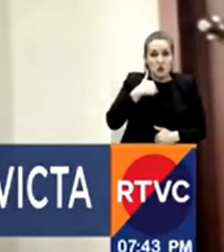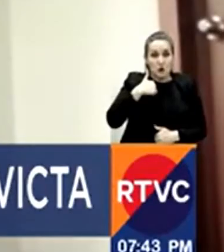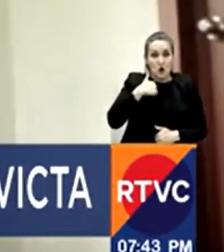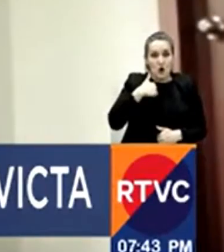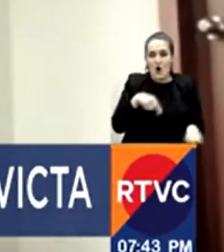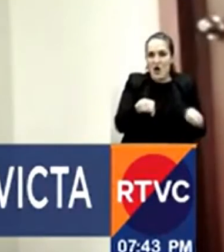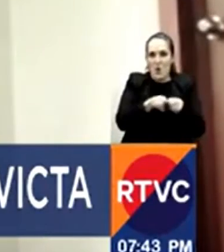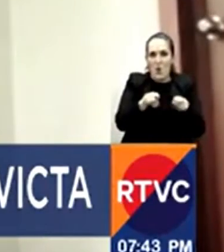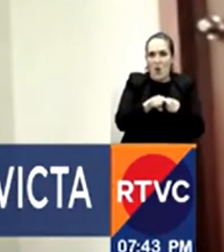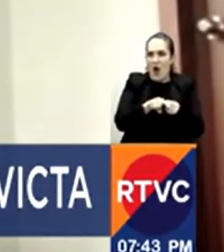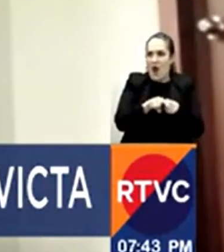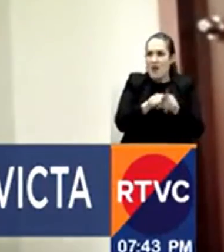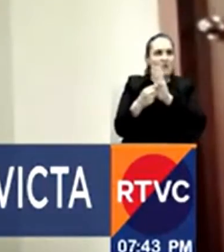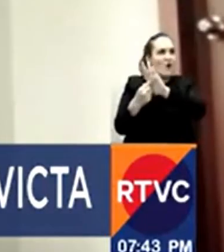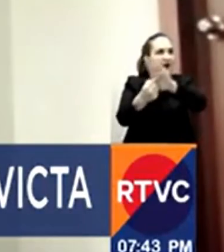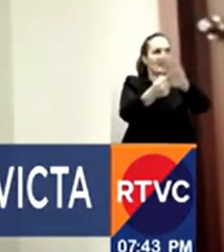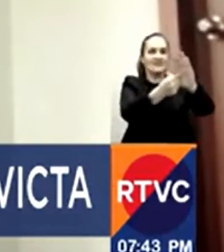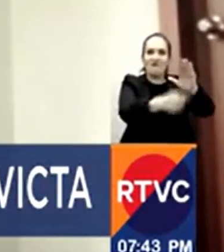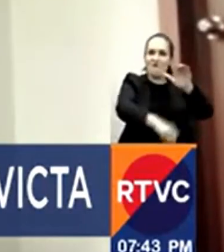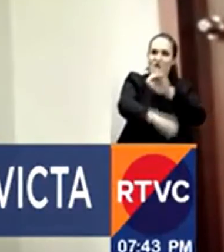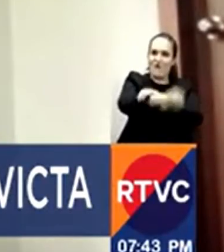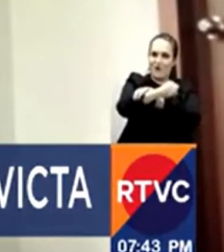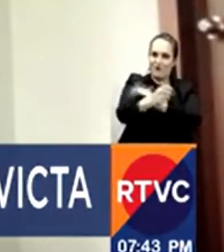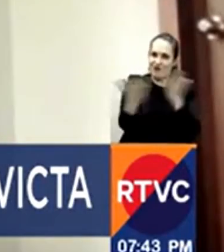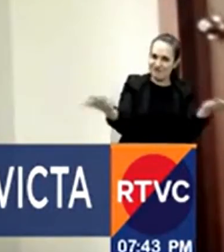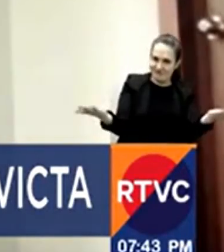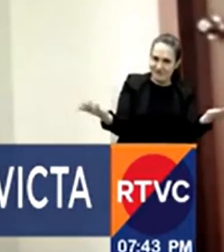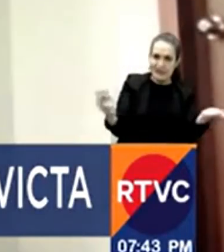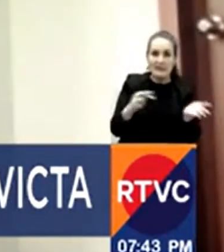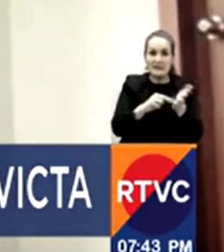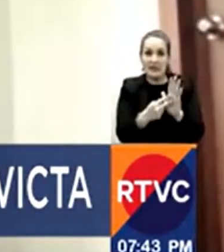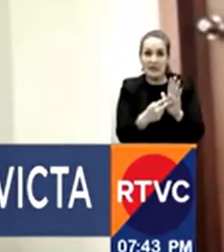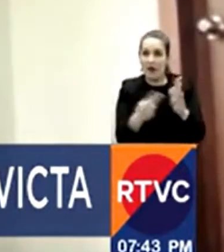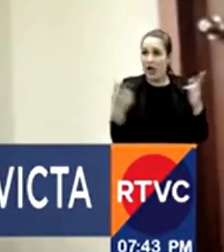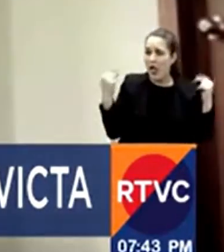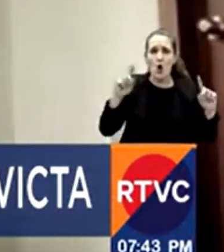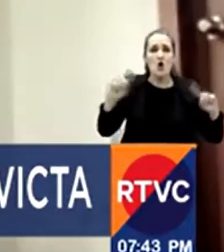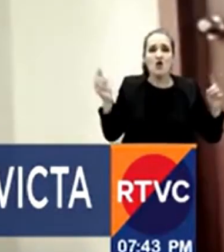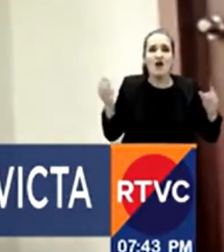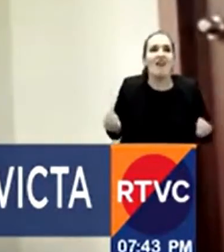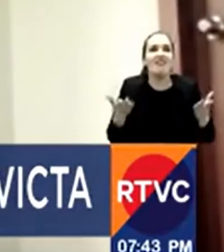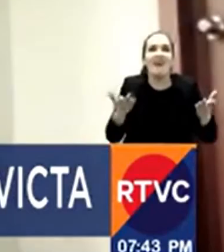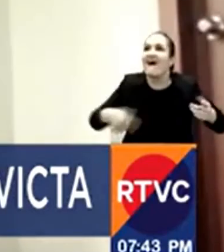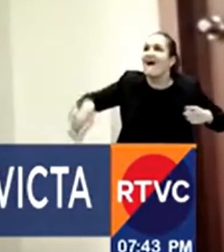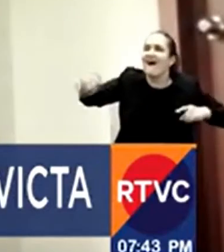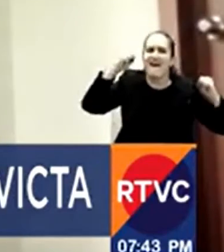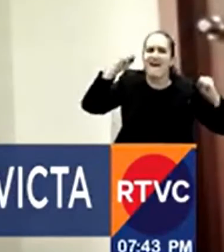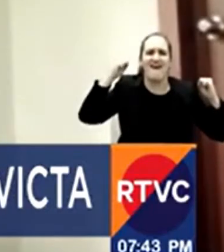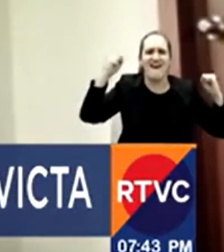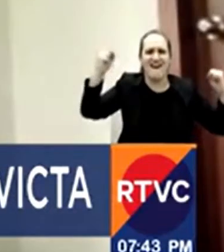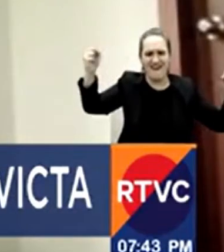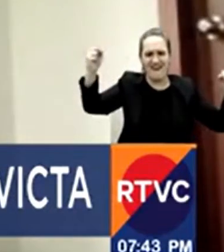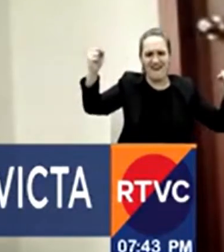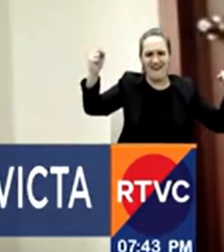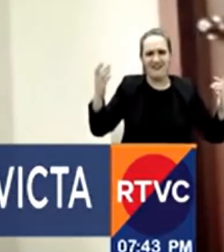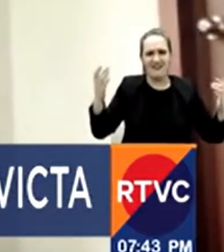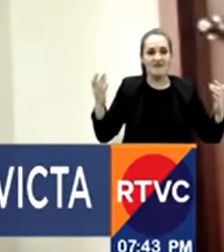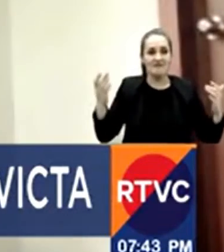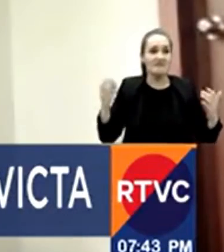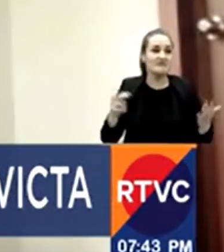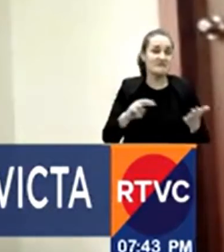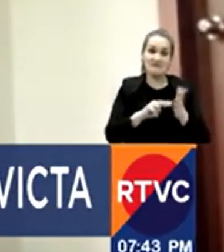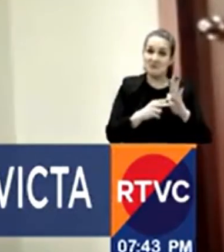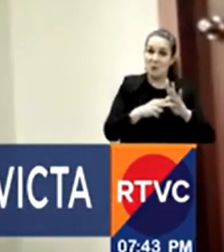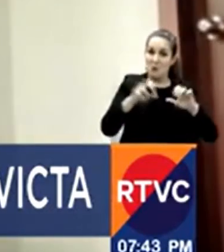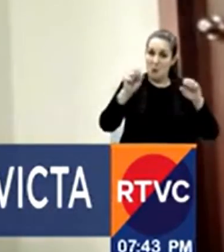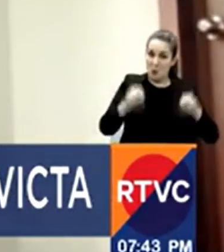de un espectáculo que es el fútbol. ¿Sí me entiende? Dejar como esa sensación o esas imágenes pues hace parte de